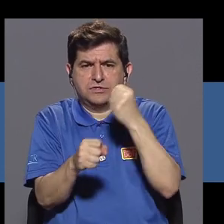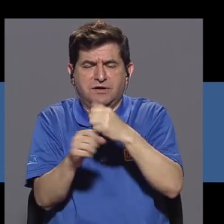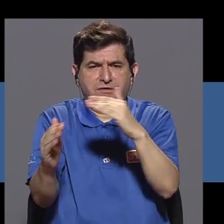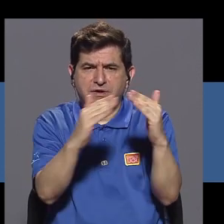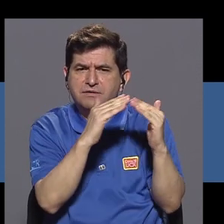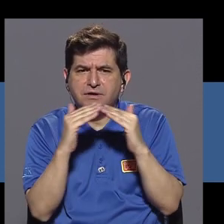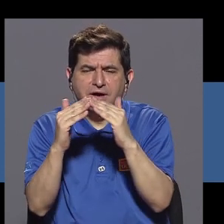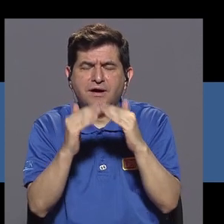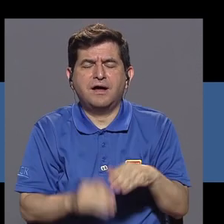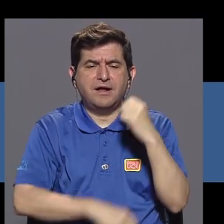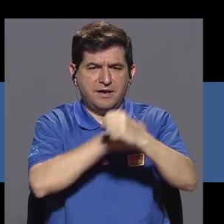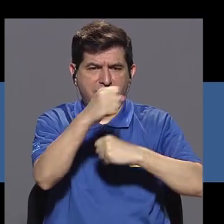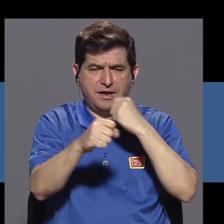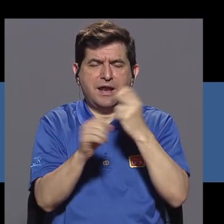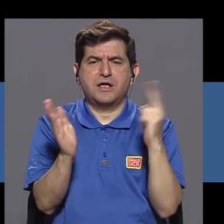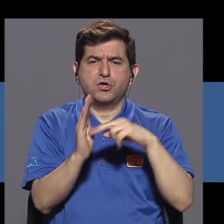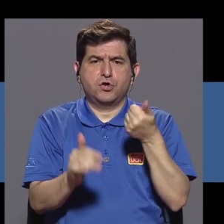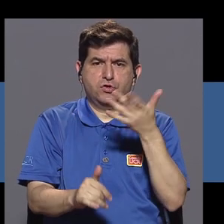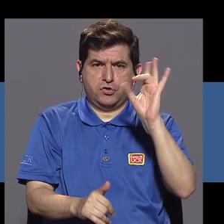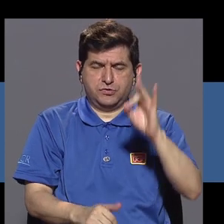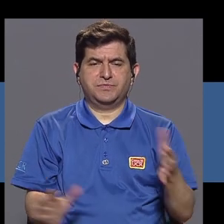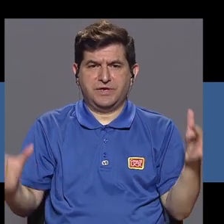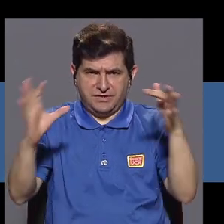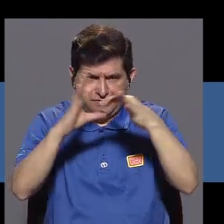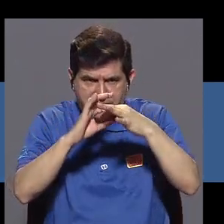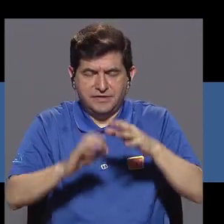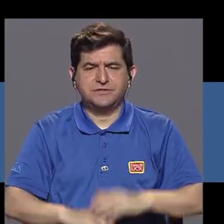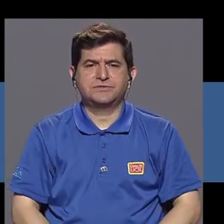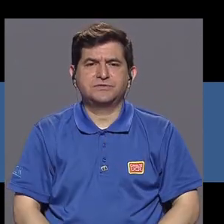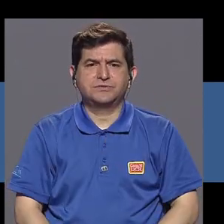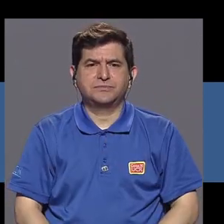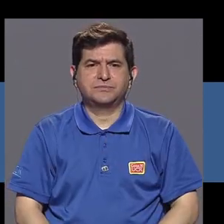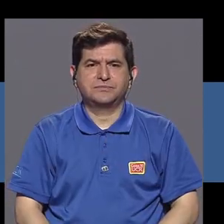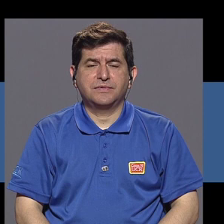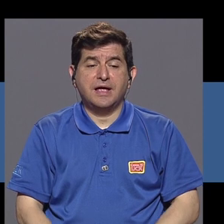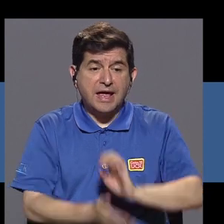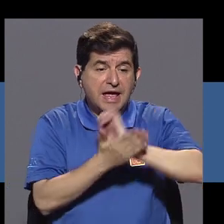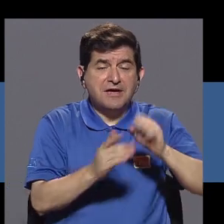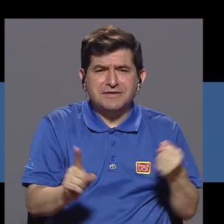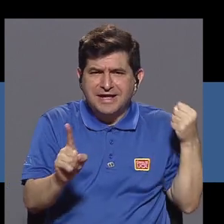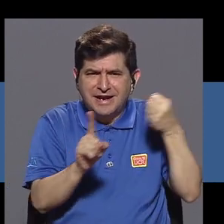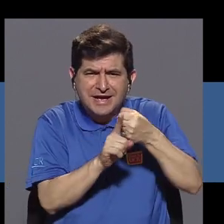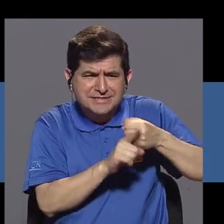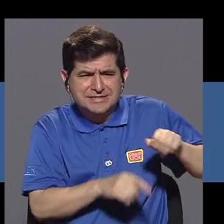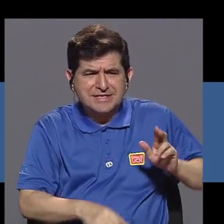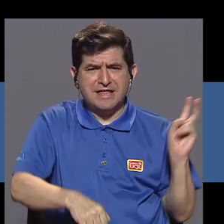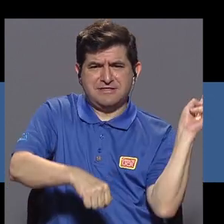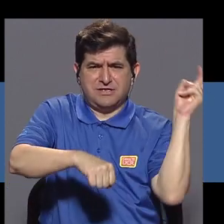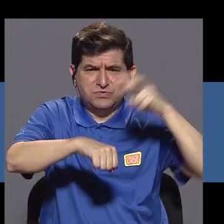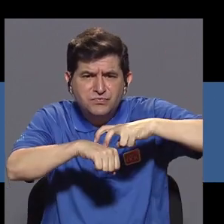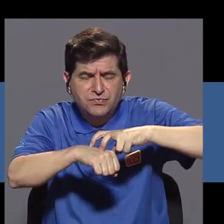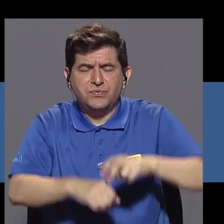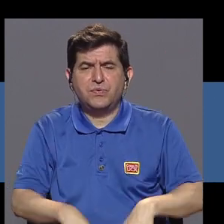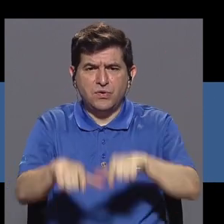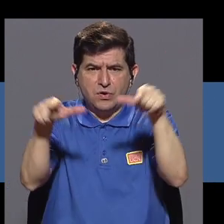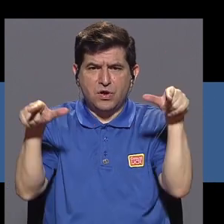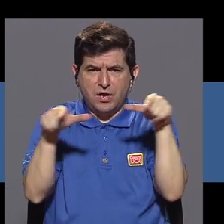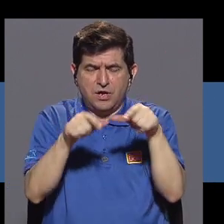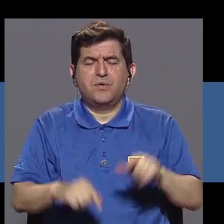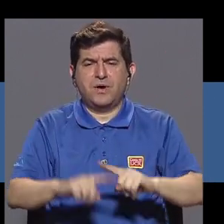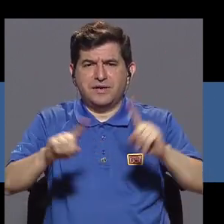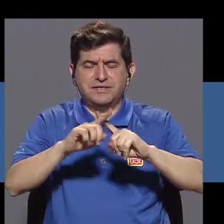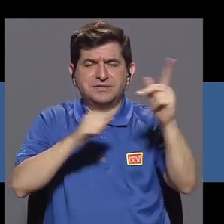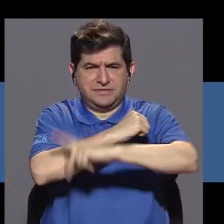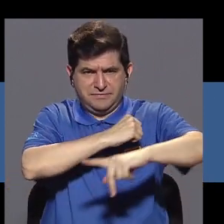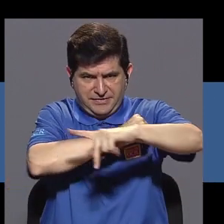en comunidades en el año 2018, tienen que ver con prevenir accidentes con reptiles peligrosos en la región Brunca,